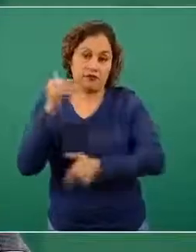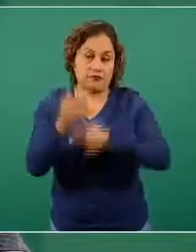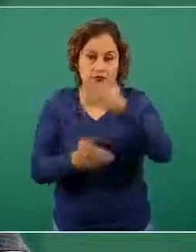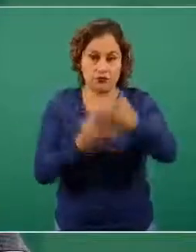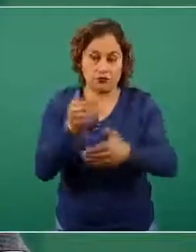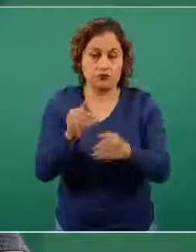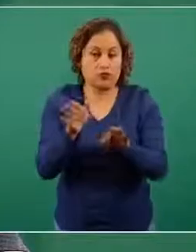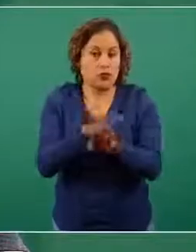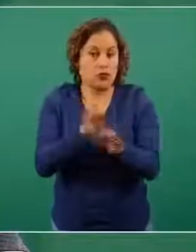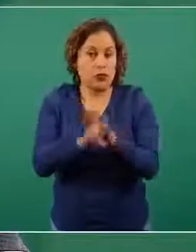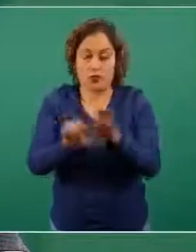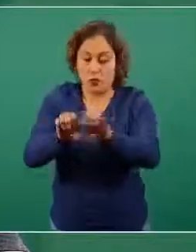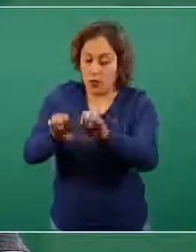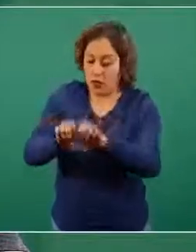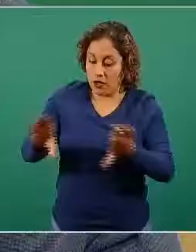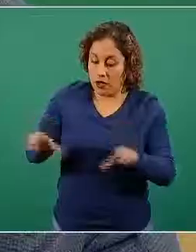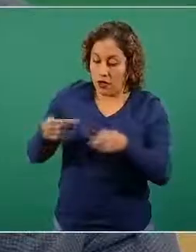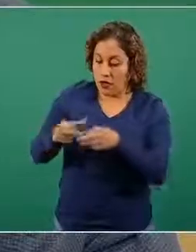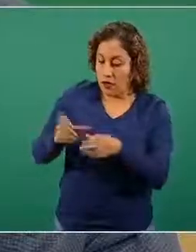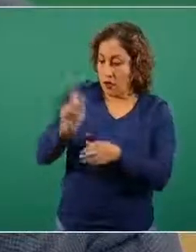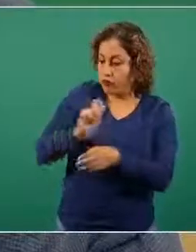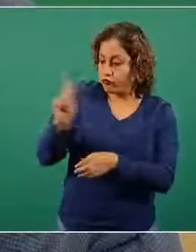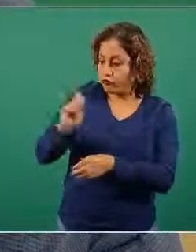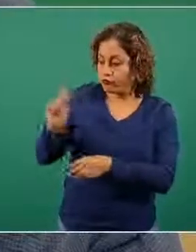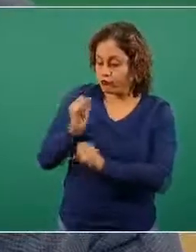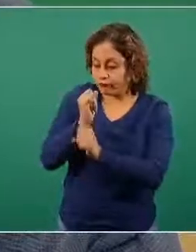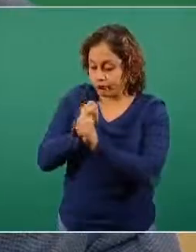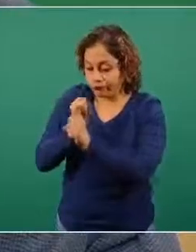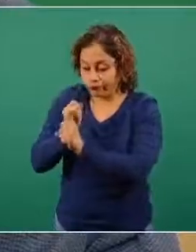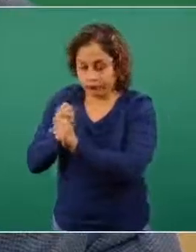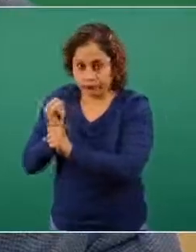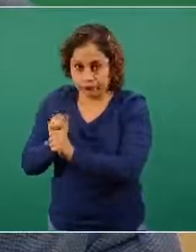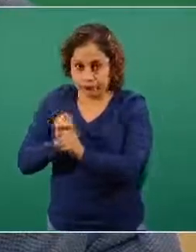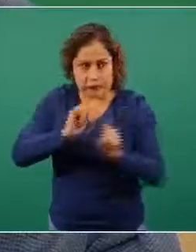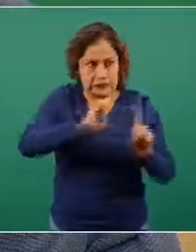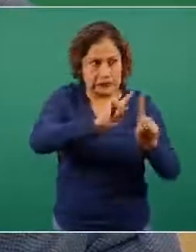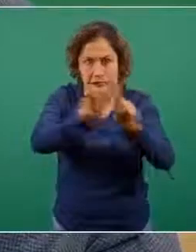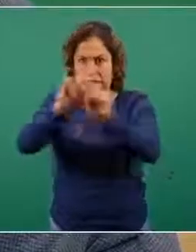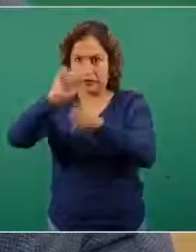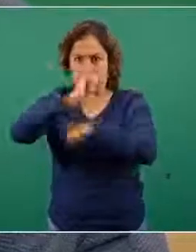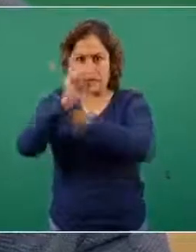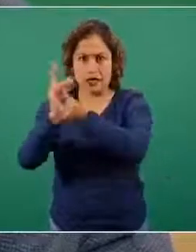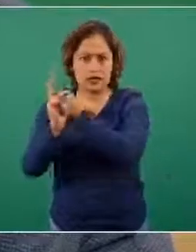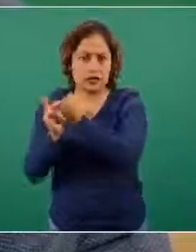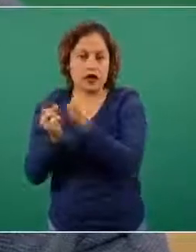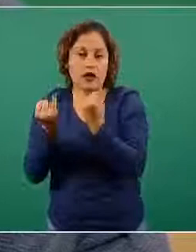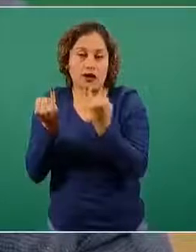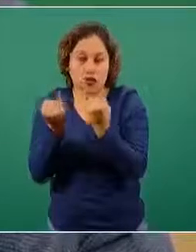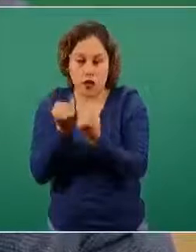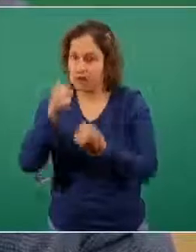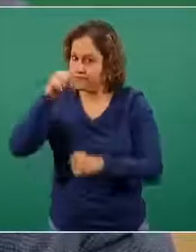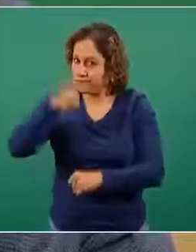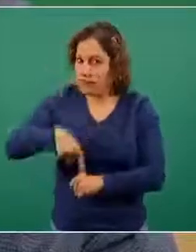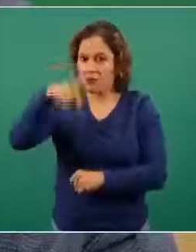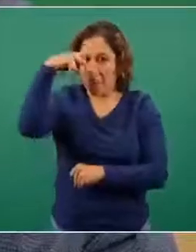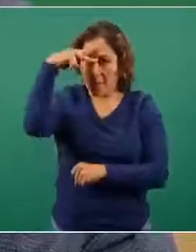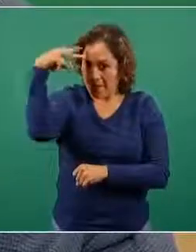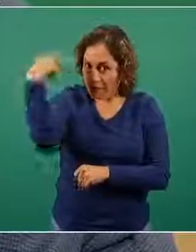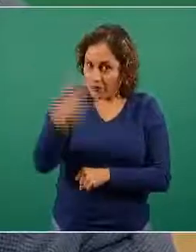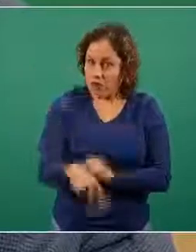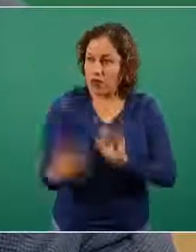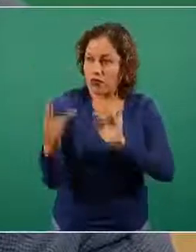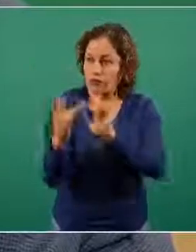y México participa activamente con estos grupos de expertos en estas revisiones sistemáticas que se tienen y en